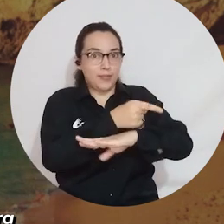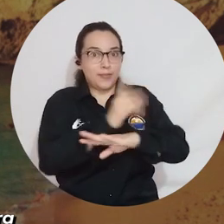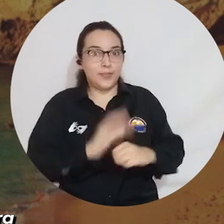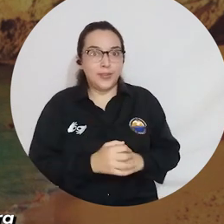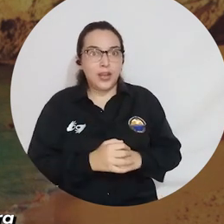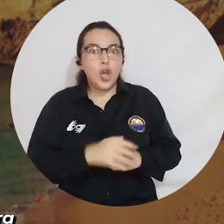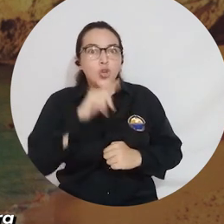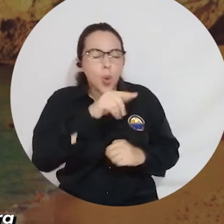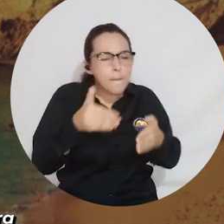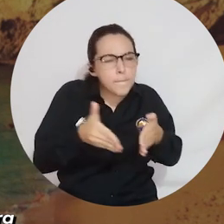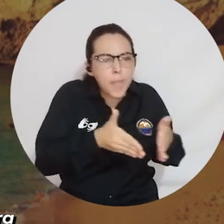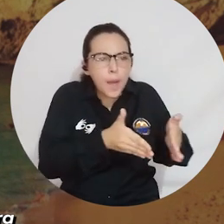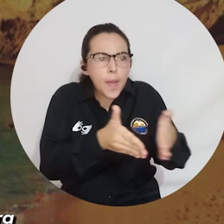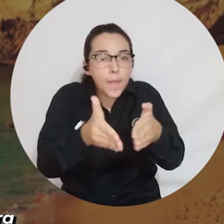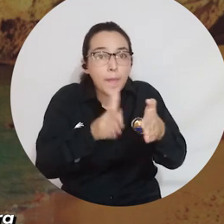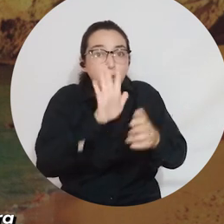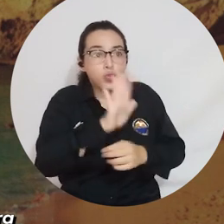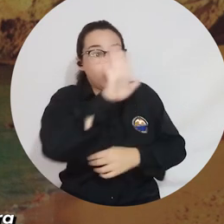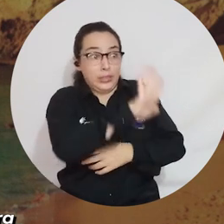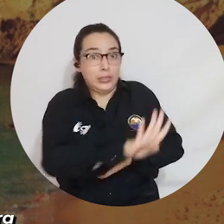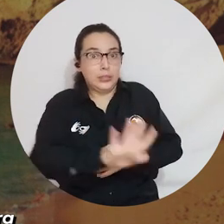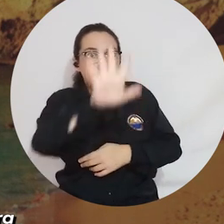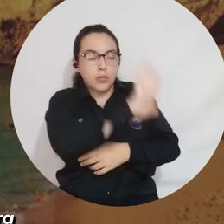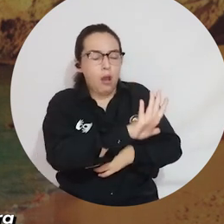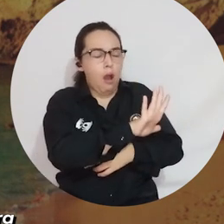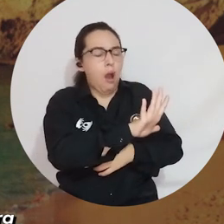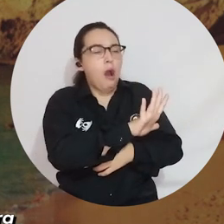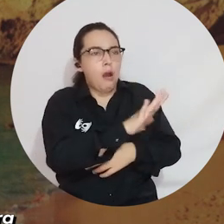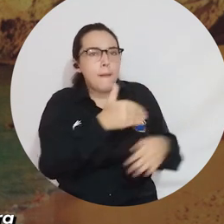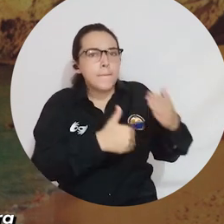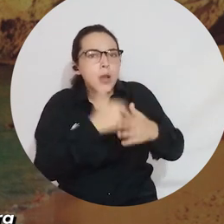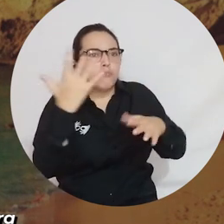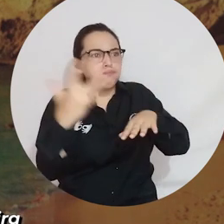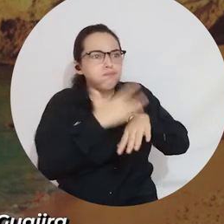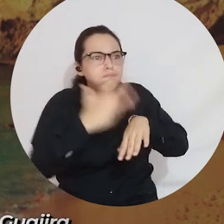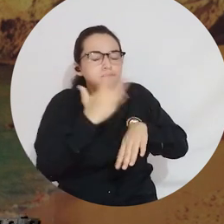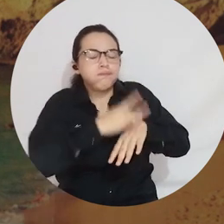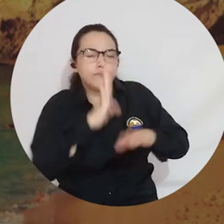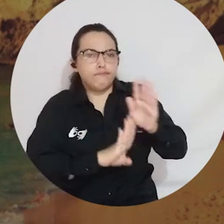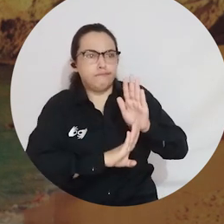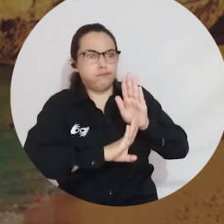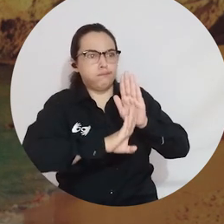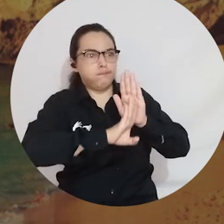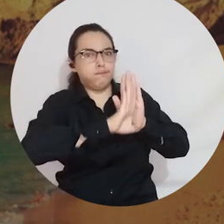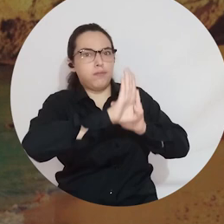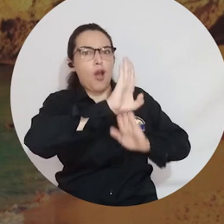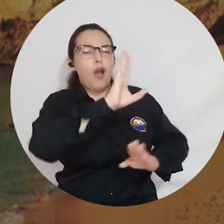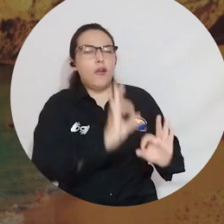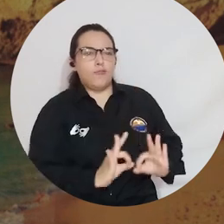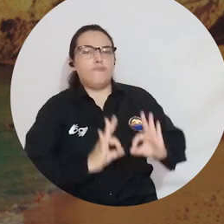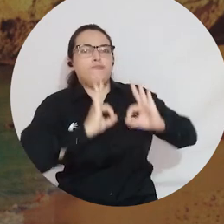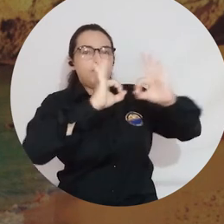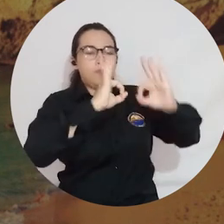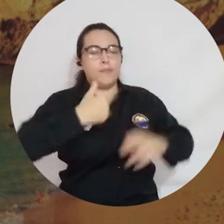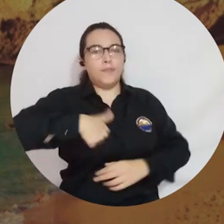que marque la ruta para que este departamento genere esas iniciativas de desarrollo que garantizarán un mejor